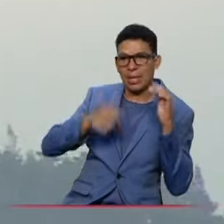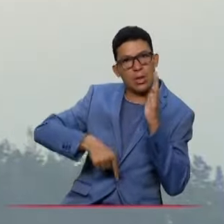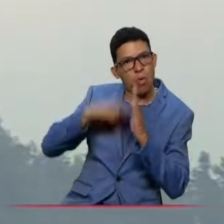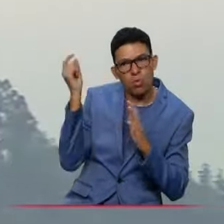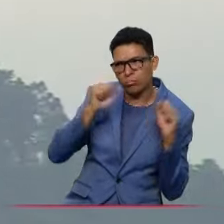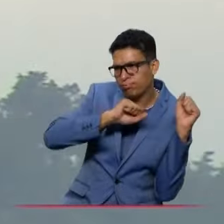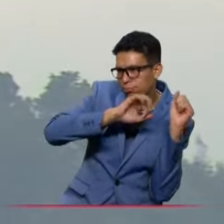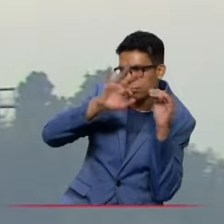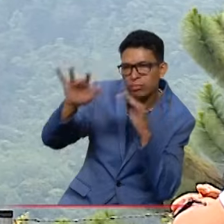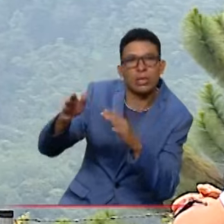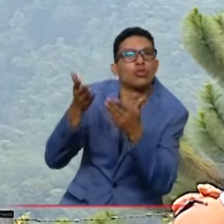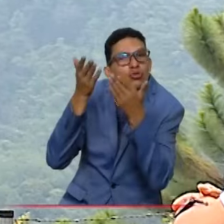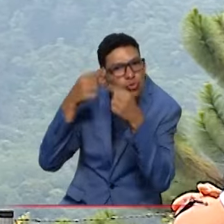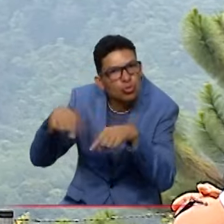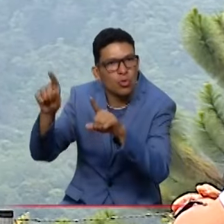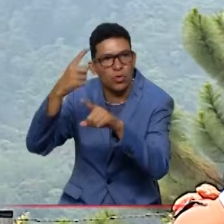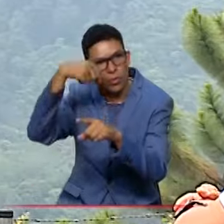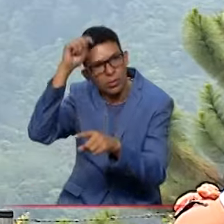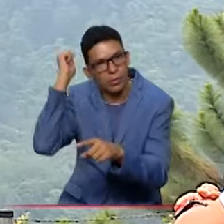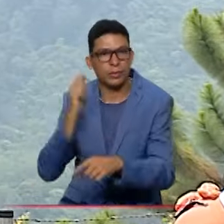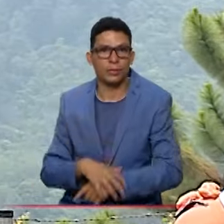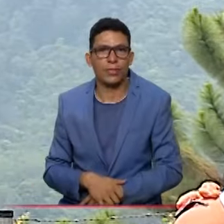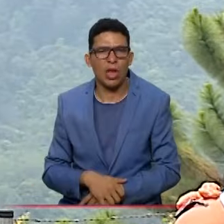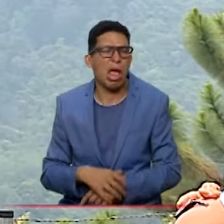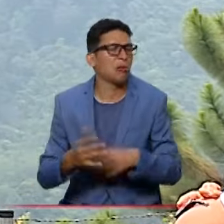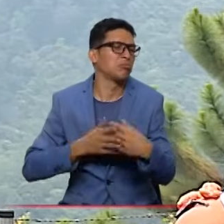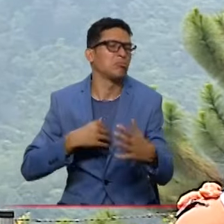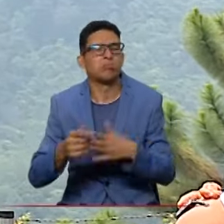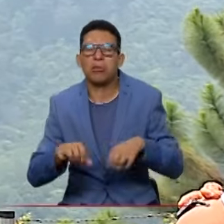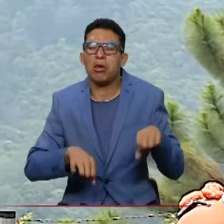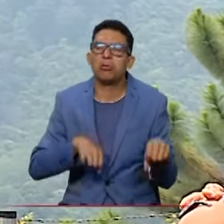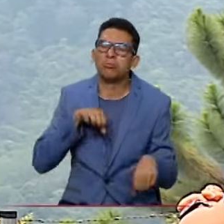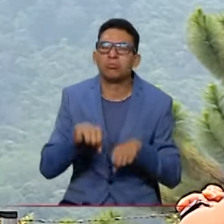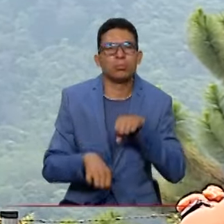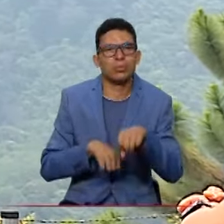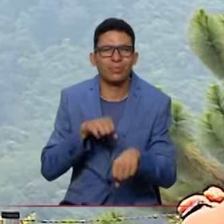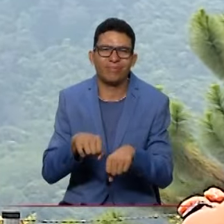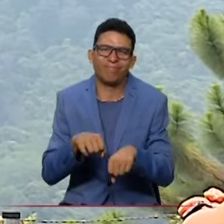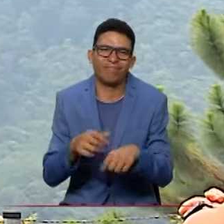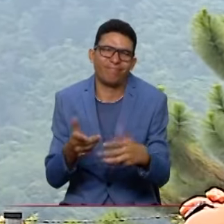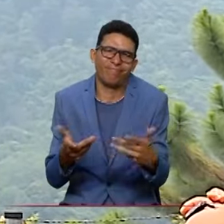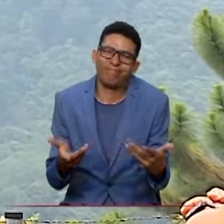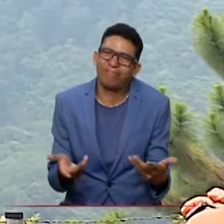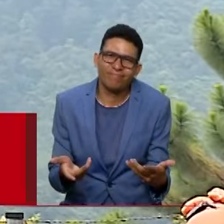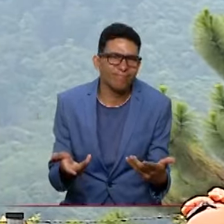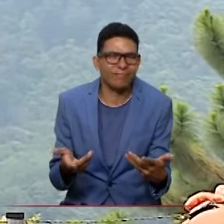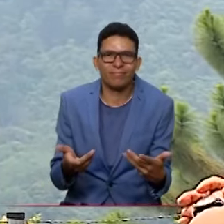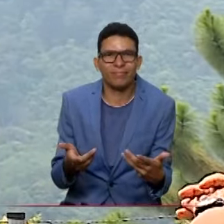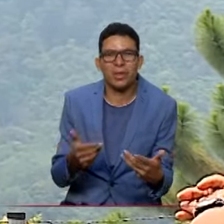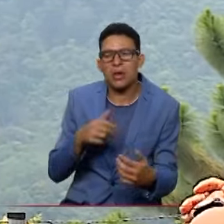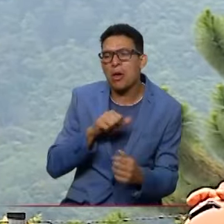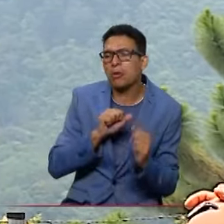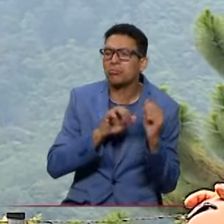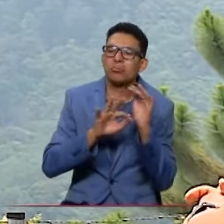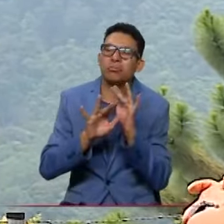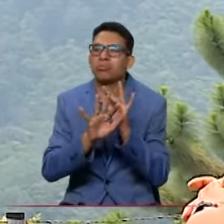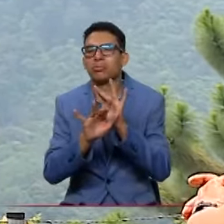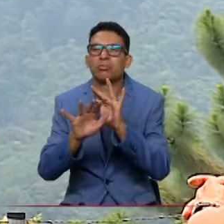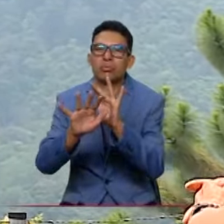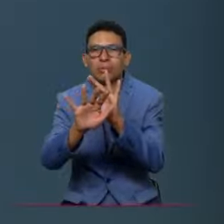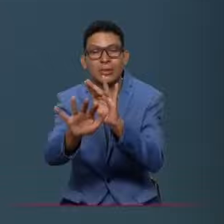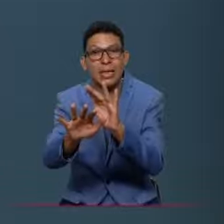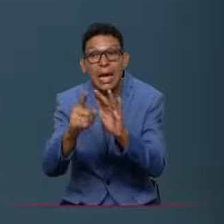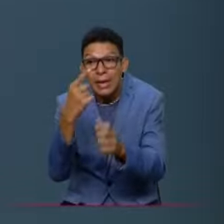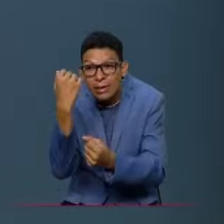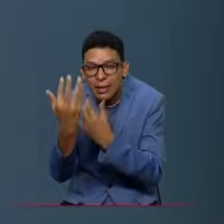inmediata y efectiva. Las personas que ascienden en bicicletas, abstenerse de hacer senderismo en los lugares de influencia del